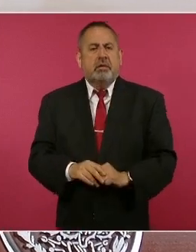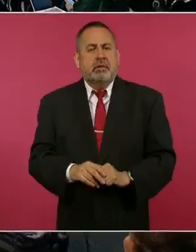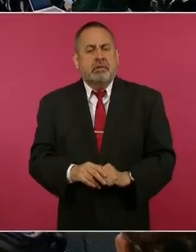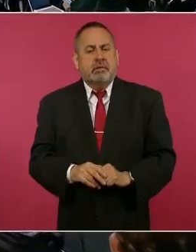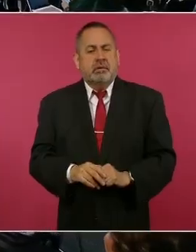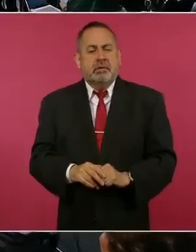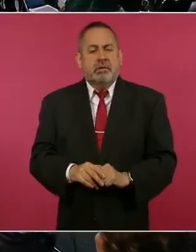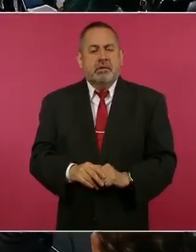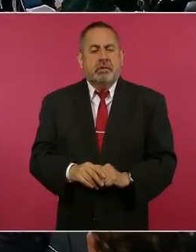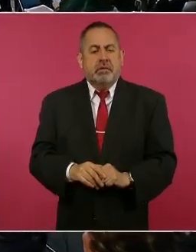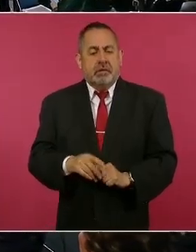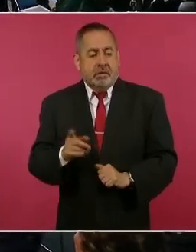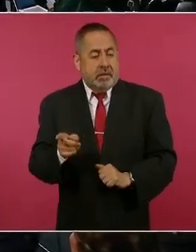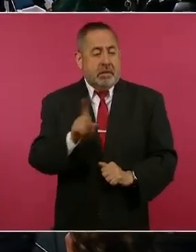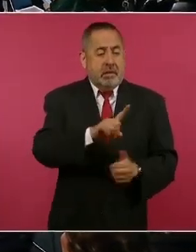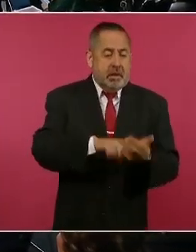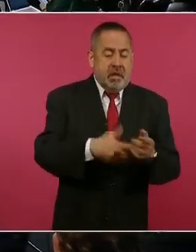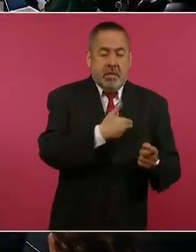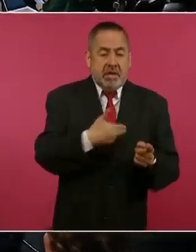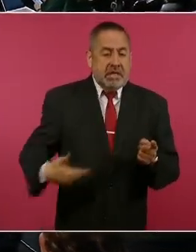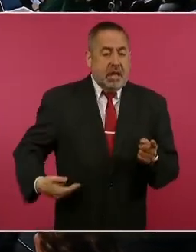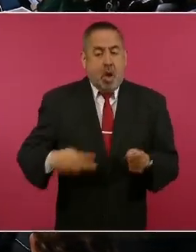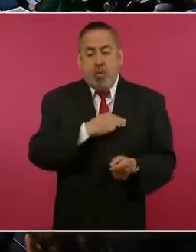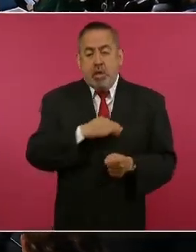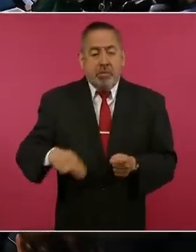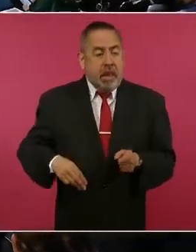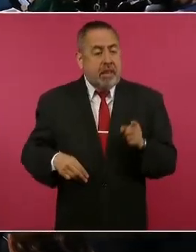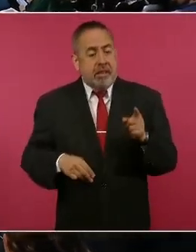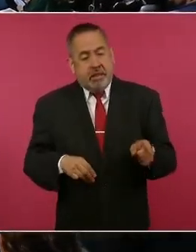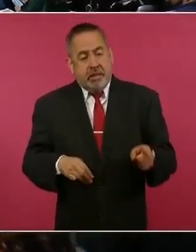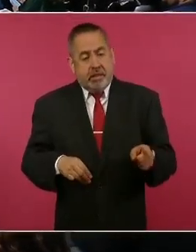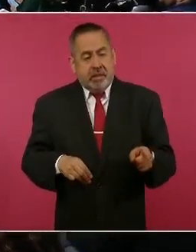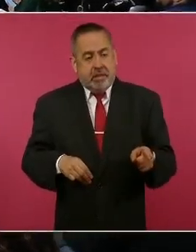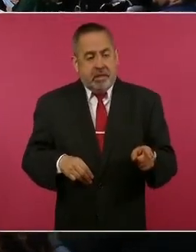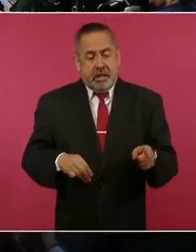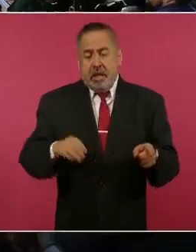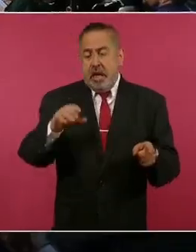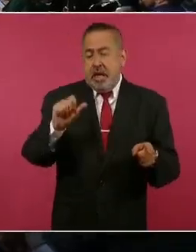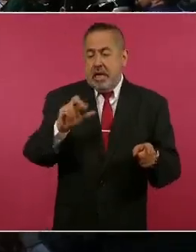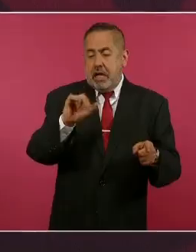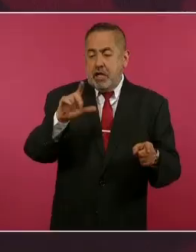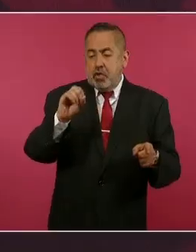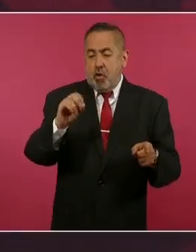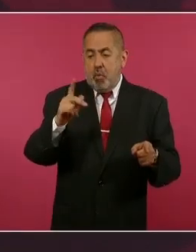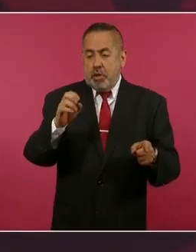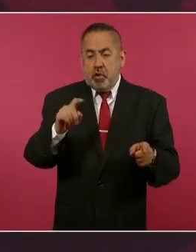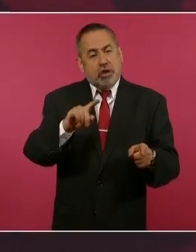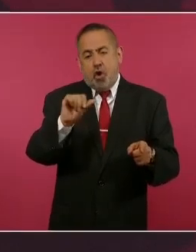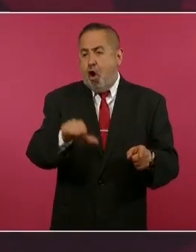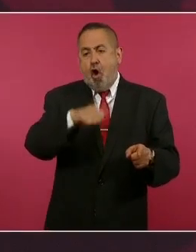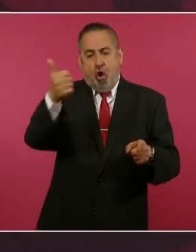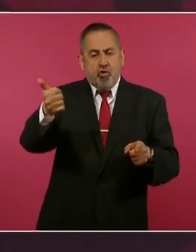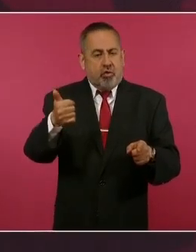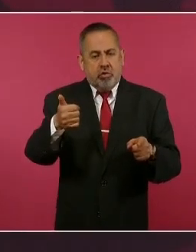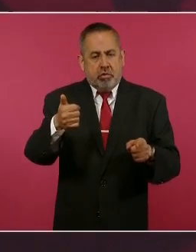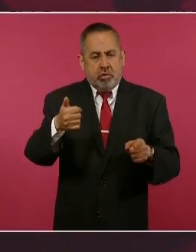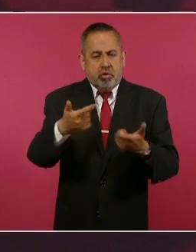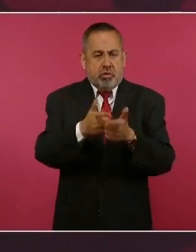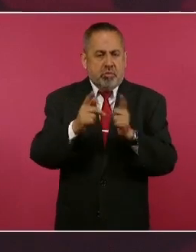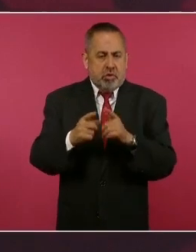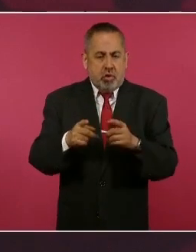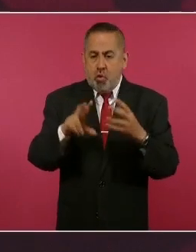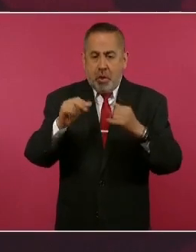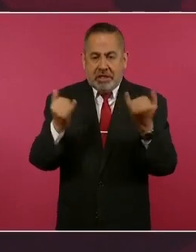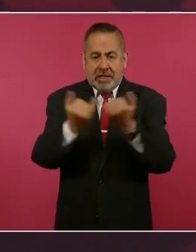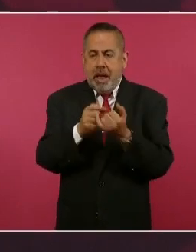y la presidenta municipal de Felipe Carrillo Puerto es de otro, no